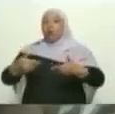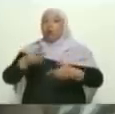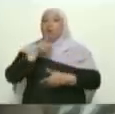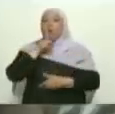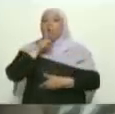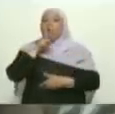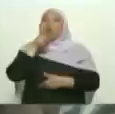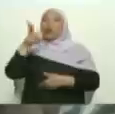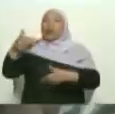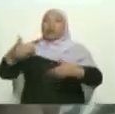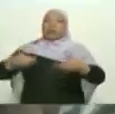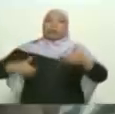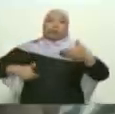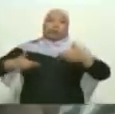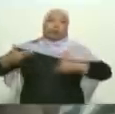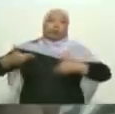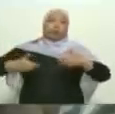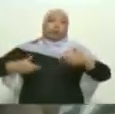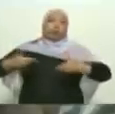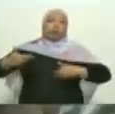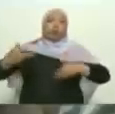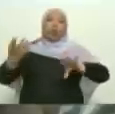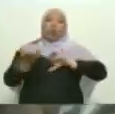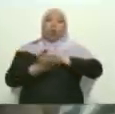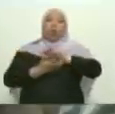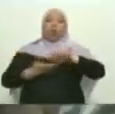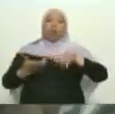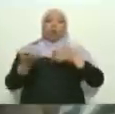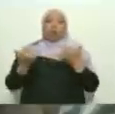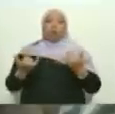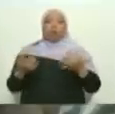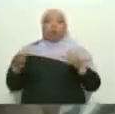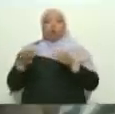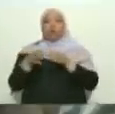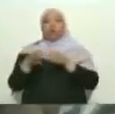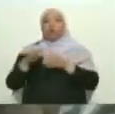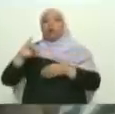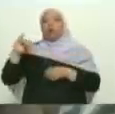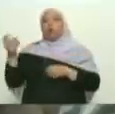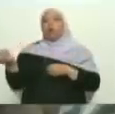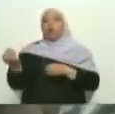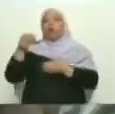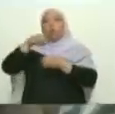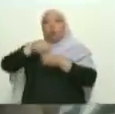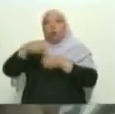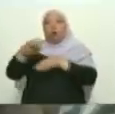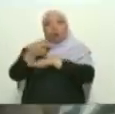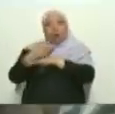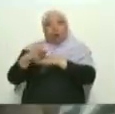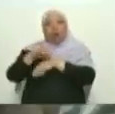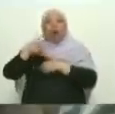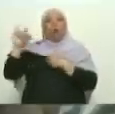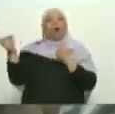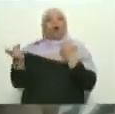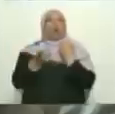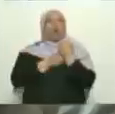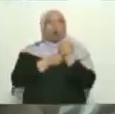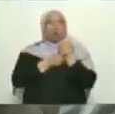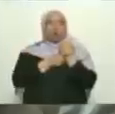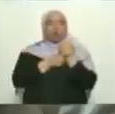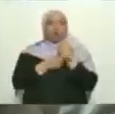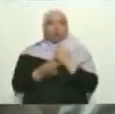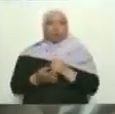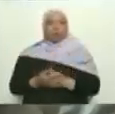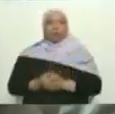ha dejado este grupo delictivo que se ha autoproclamado o llamado gobierno interino con